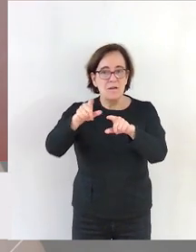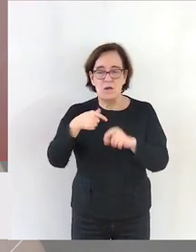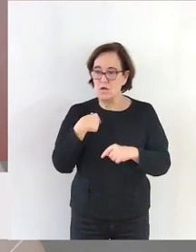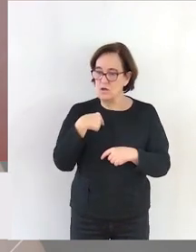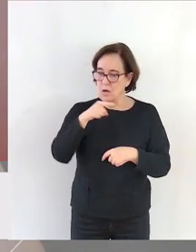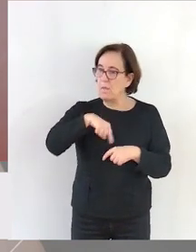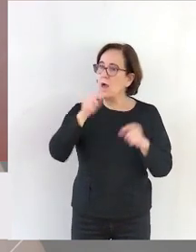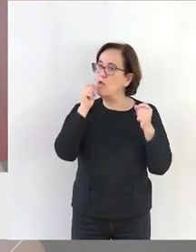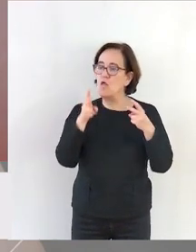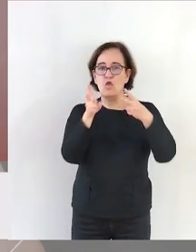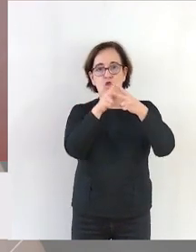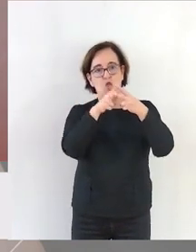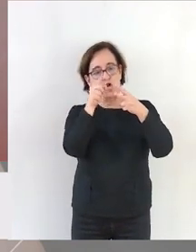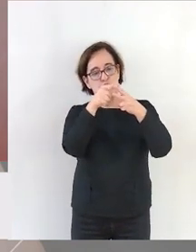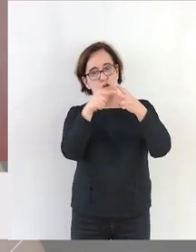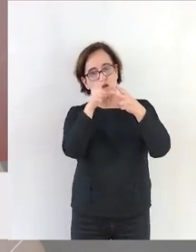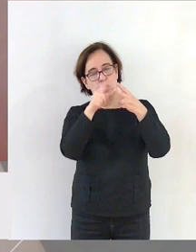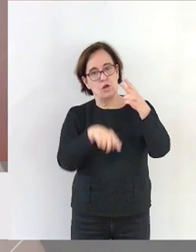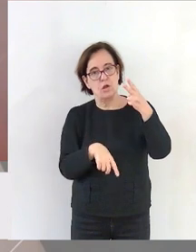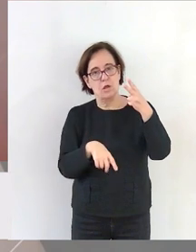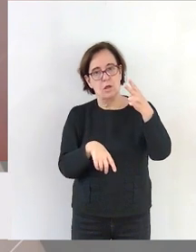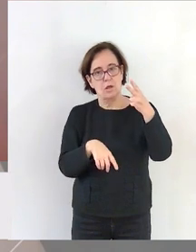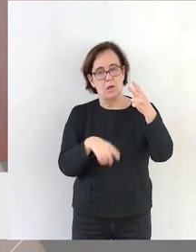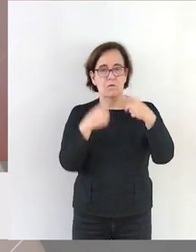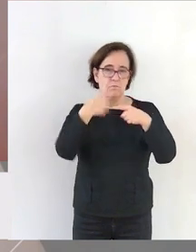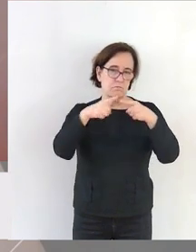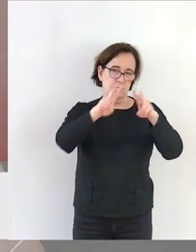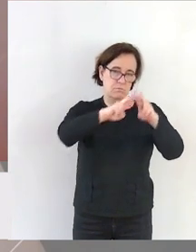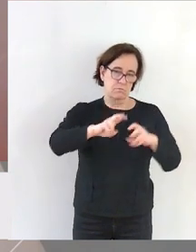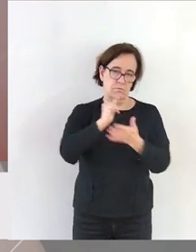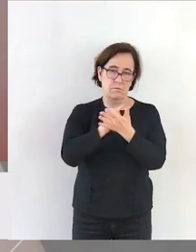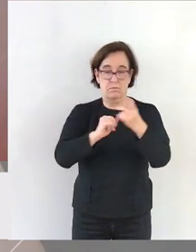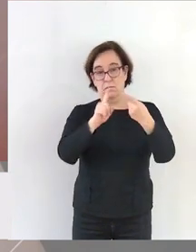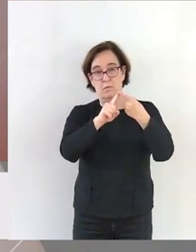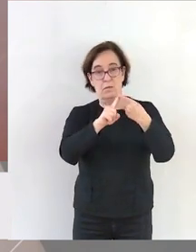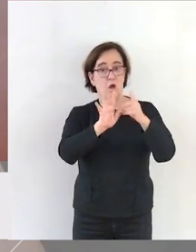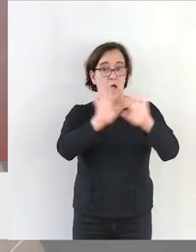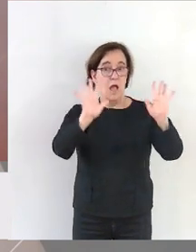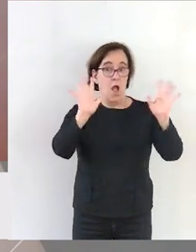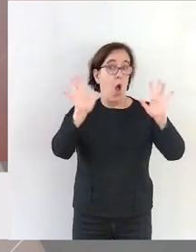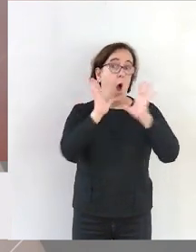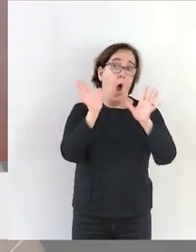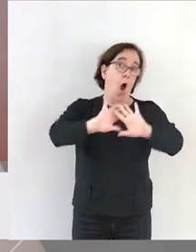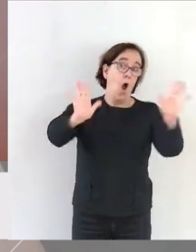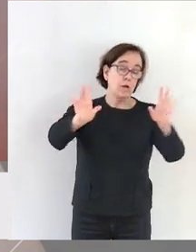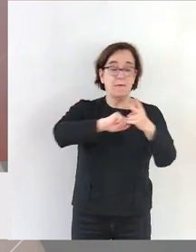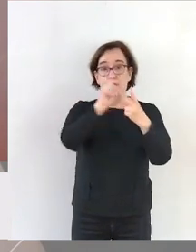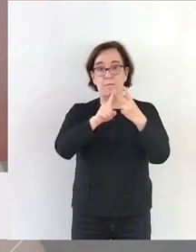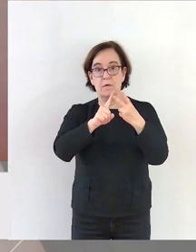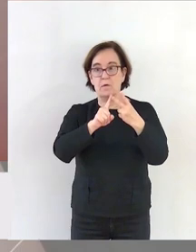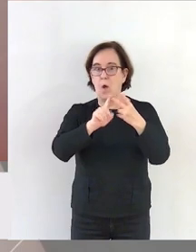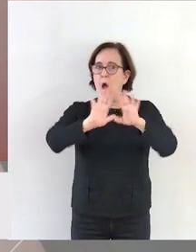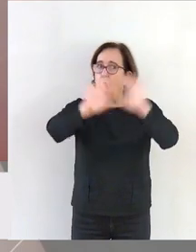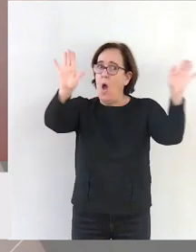me doy cuenta de que hay dos dos tesis posibles por un lado están los catastróficos y por otro están los